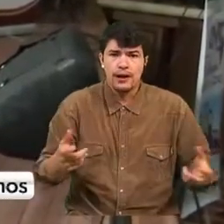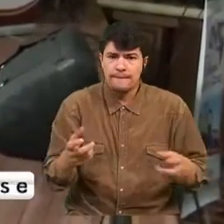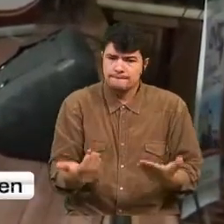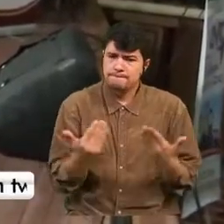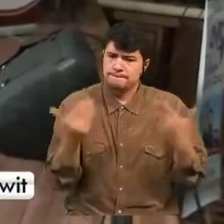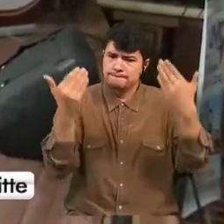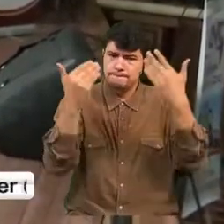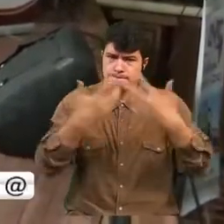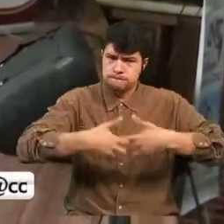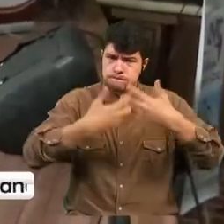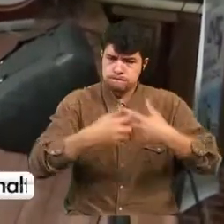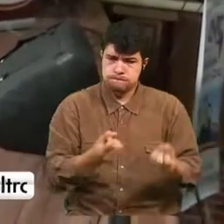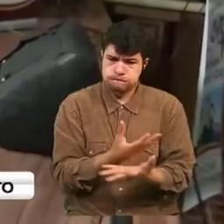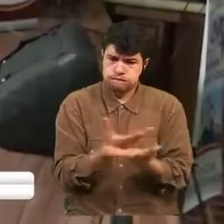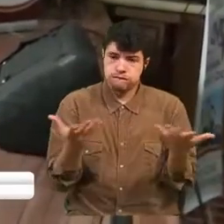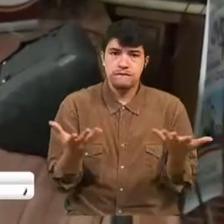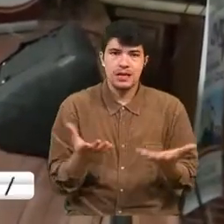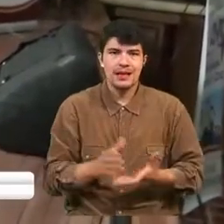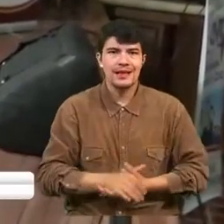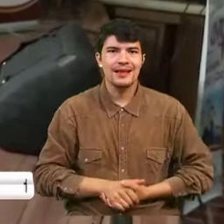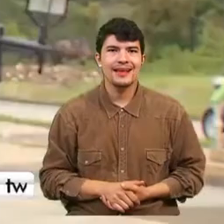productividad.